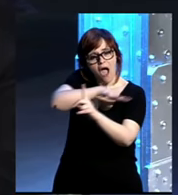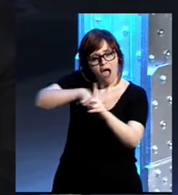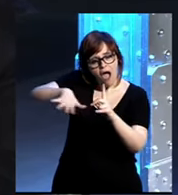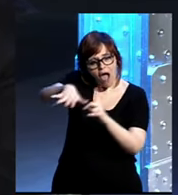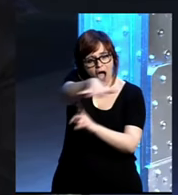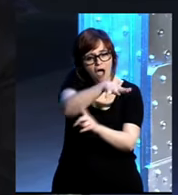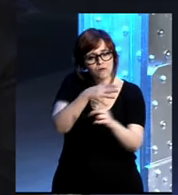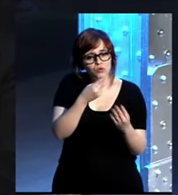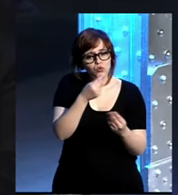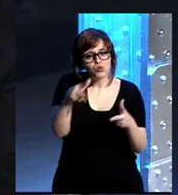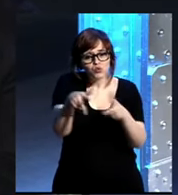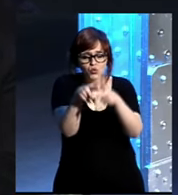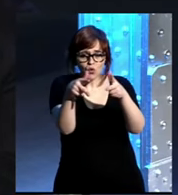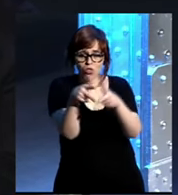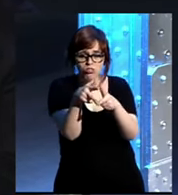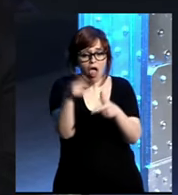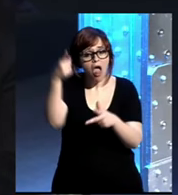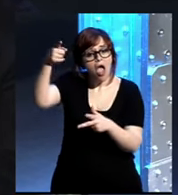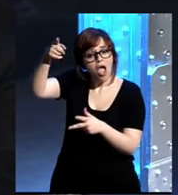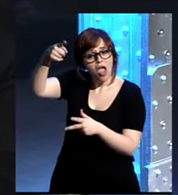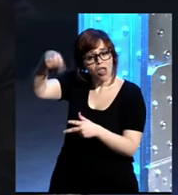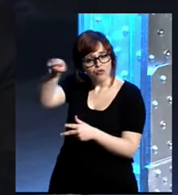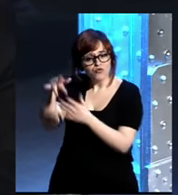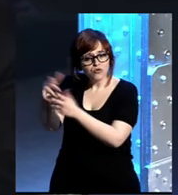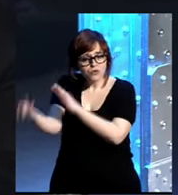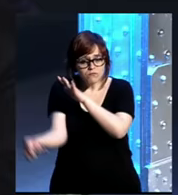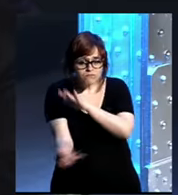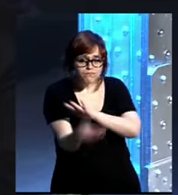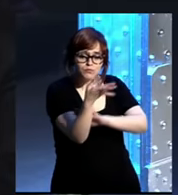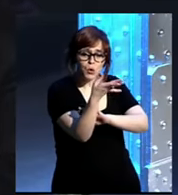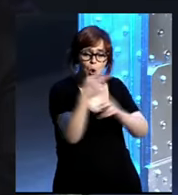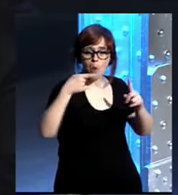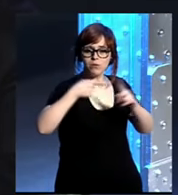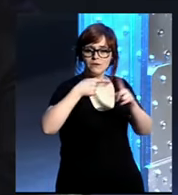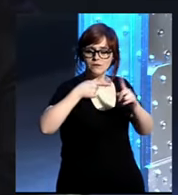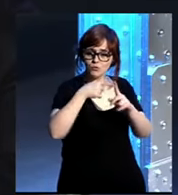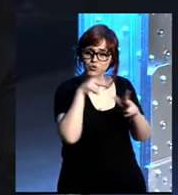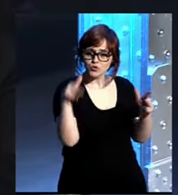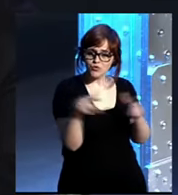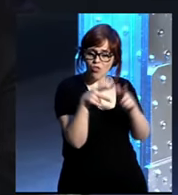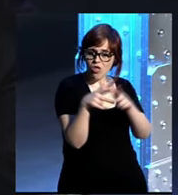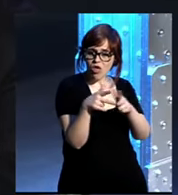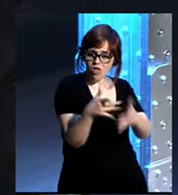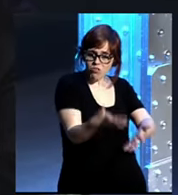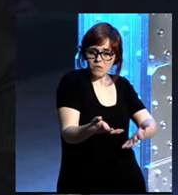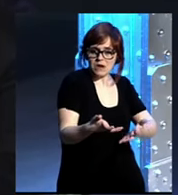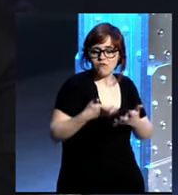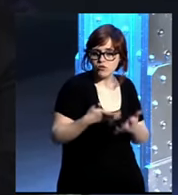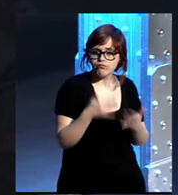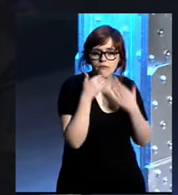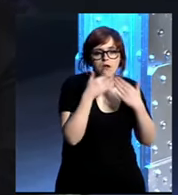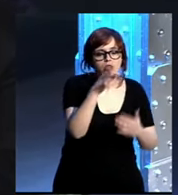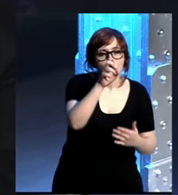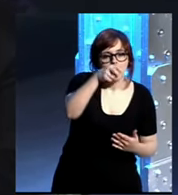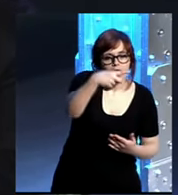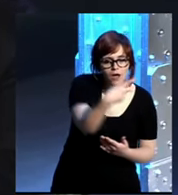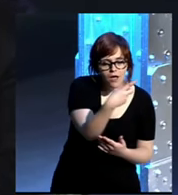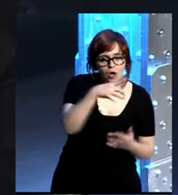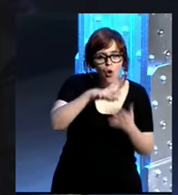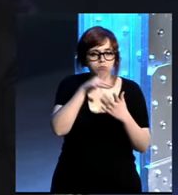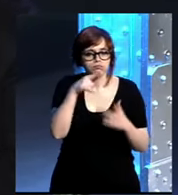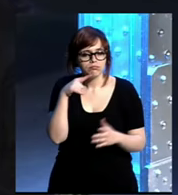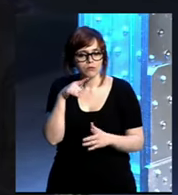crean, ¿vale? Para que eso sea sostenible y tenga un impacto social. Vía tejido comunitario, vía ONGs, vía lo que quieras.